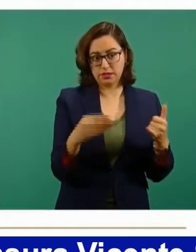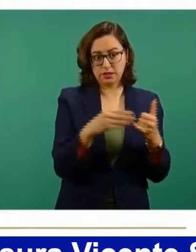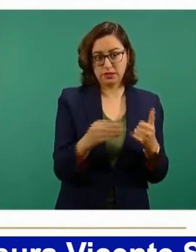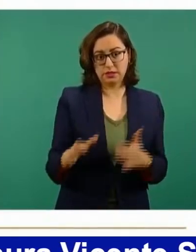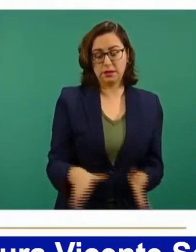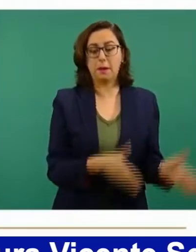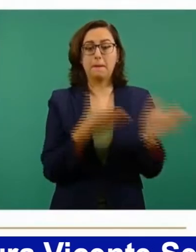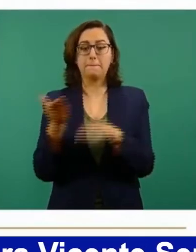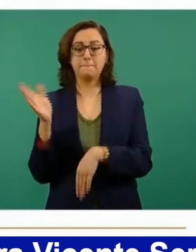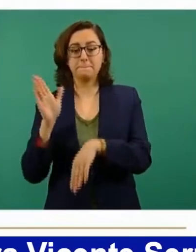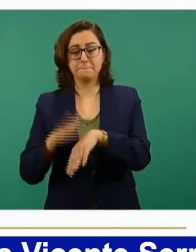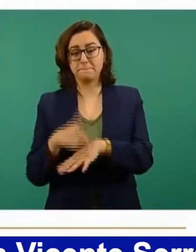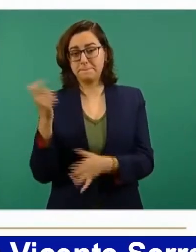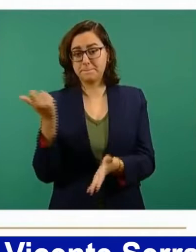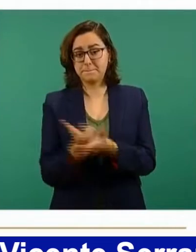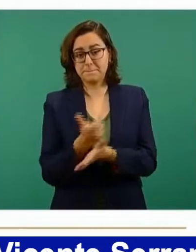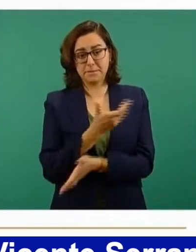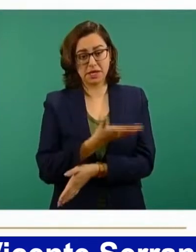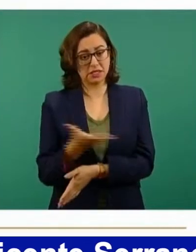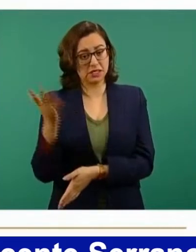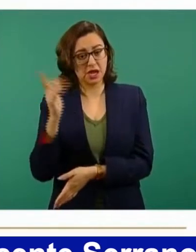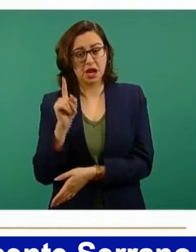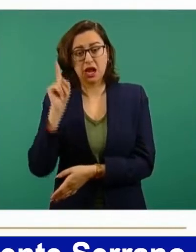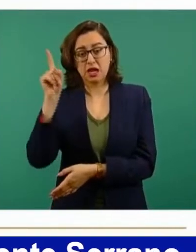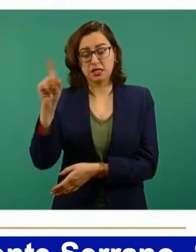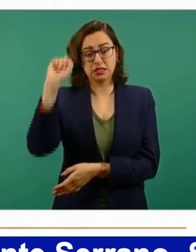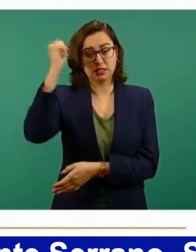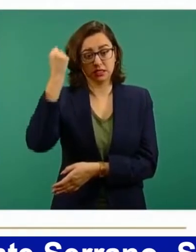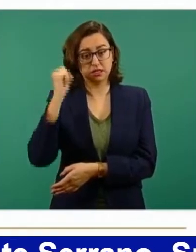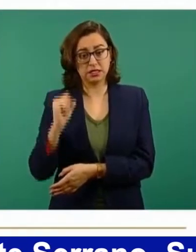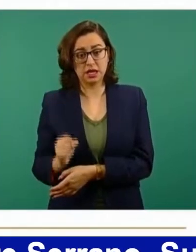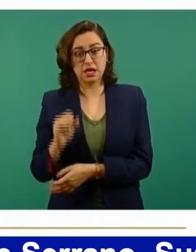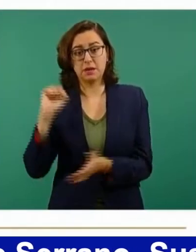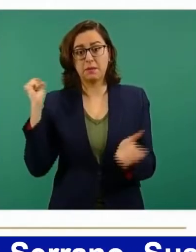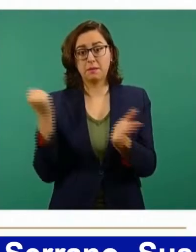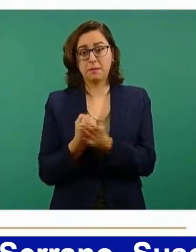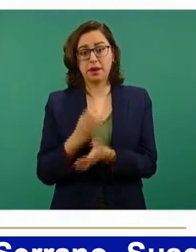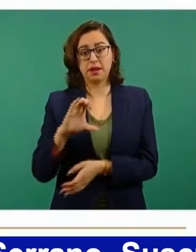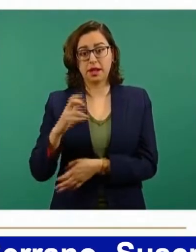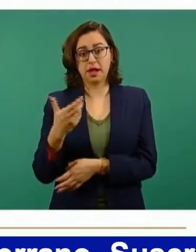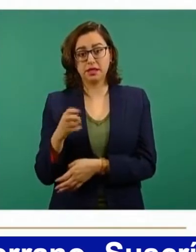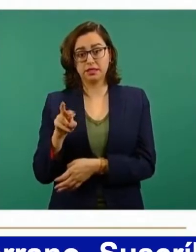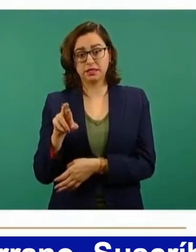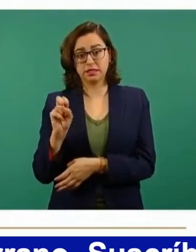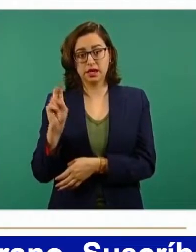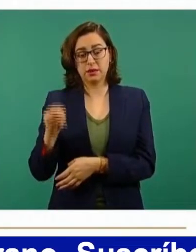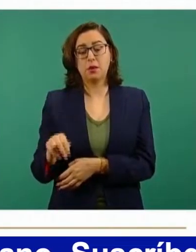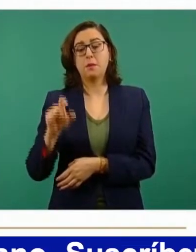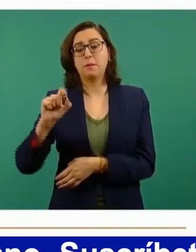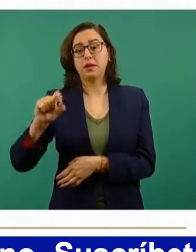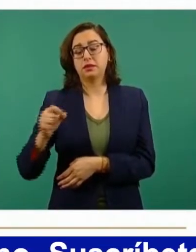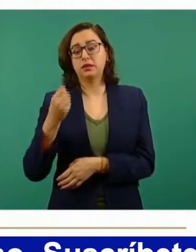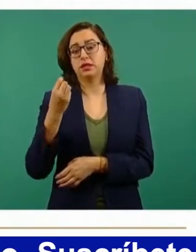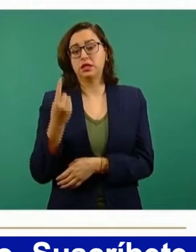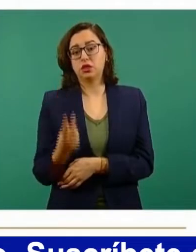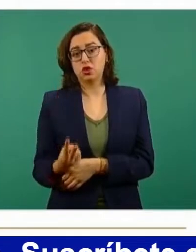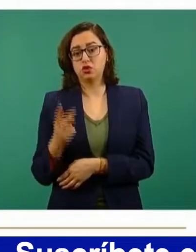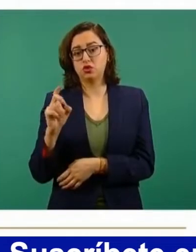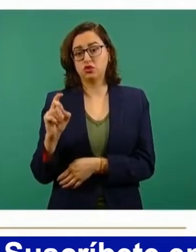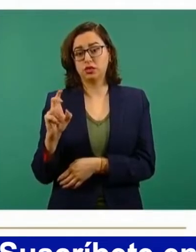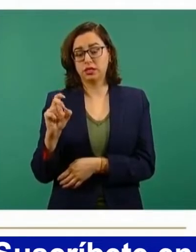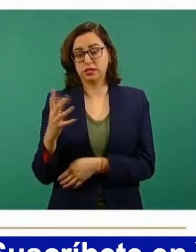centavos. Mientras que las más caras nuevamente en Culiacán, Sinaloa, por Chevron en 22 pesos con 35 centavos. Y